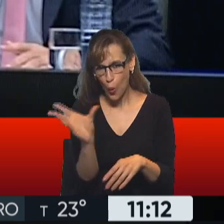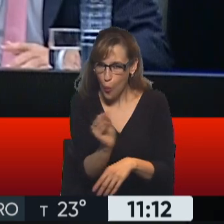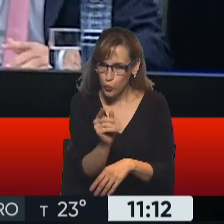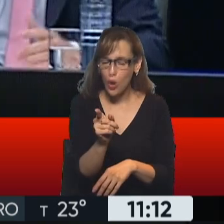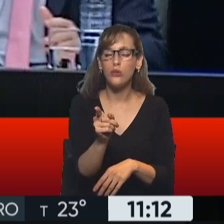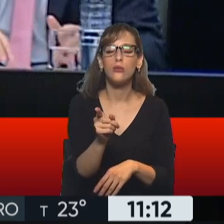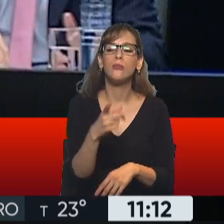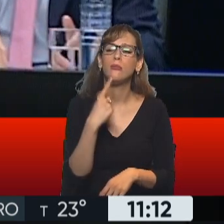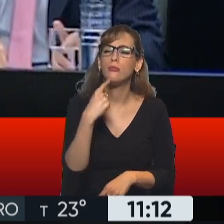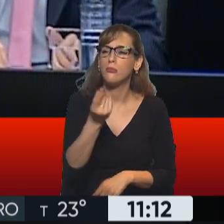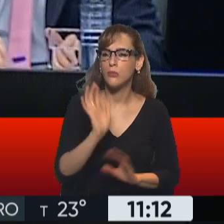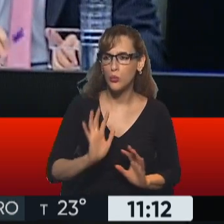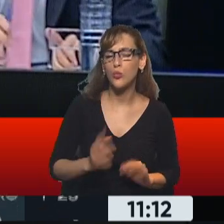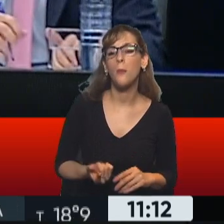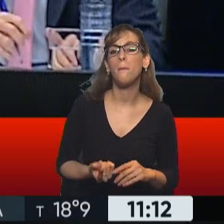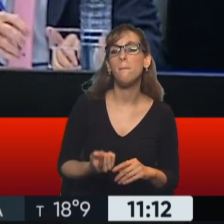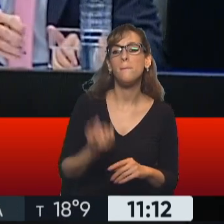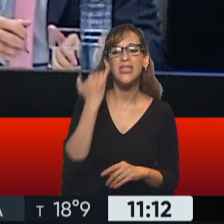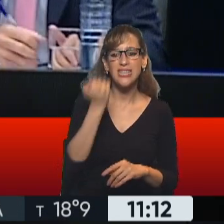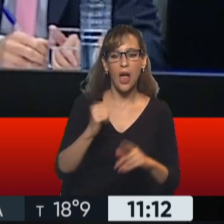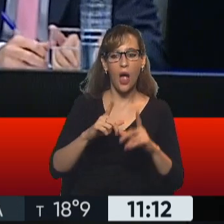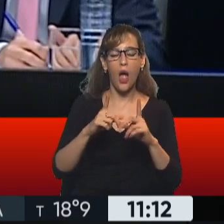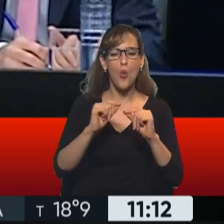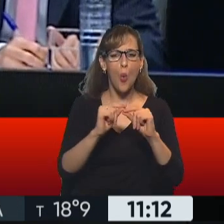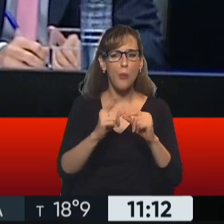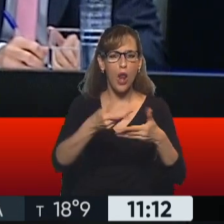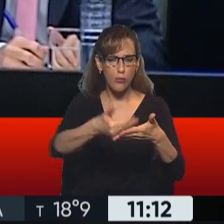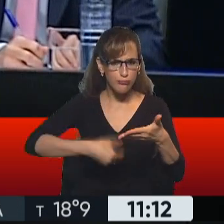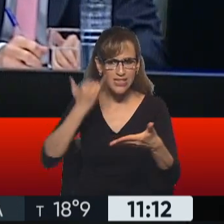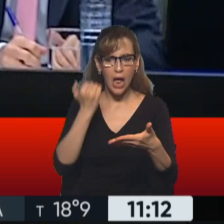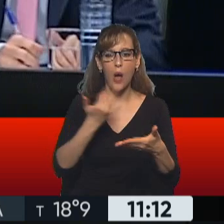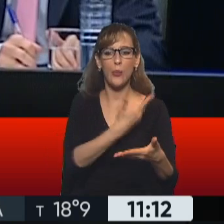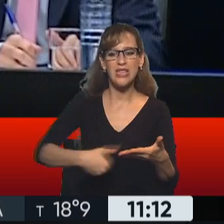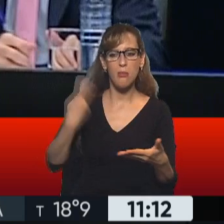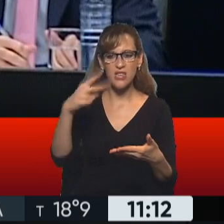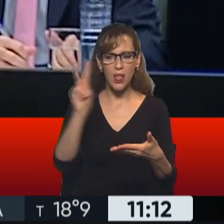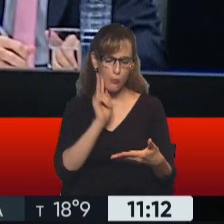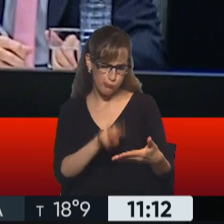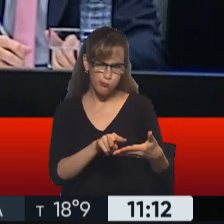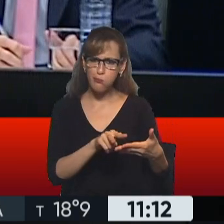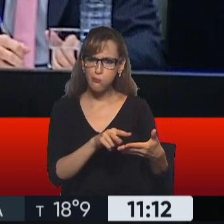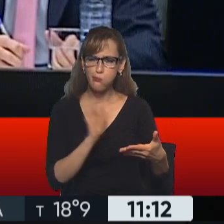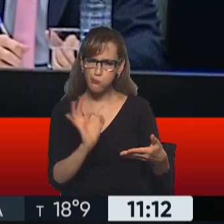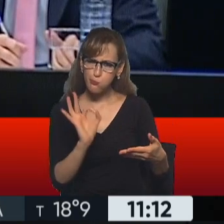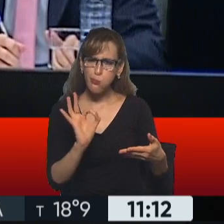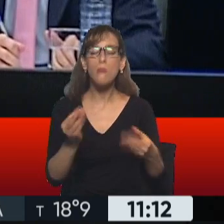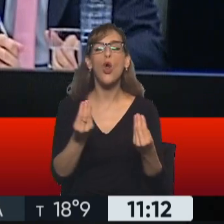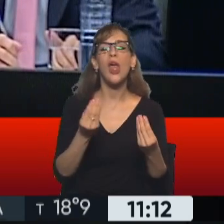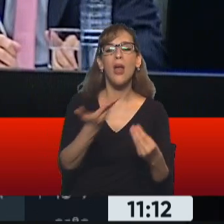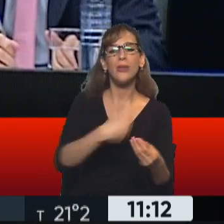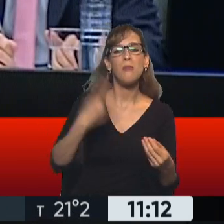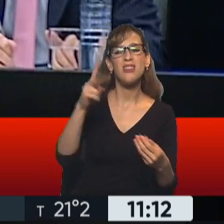si estos números ya fueron validados por la vicepresidenta Cristina Fernández de Kirchner. Lo pregunto porque ella estaba de viaje en Honduras y no sé si tuvo